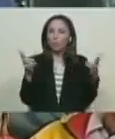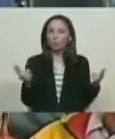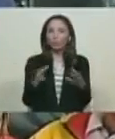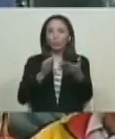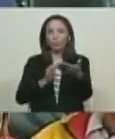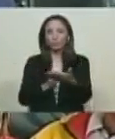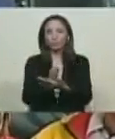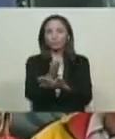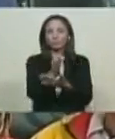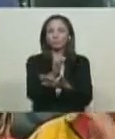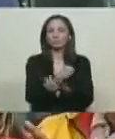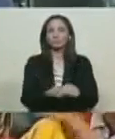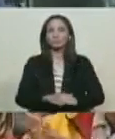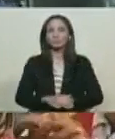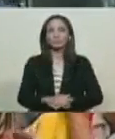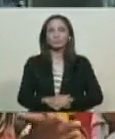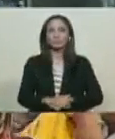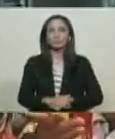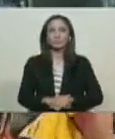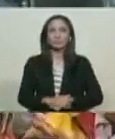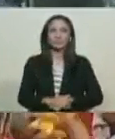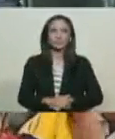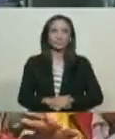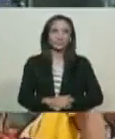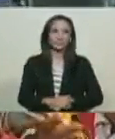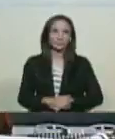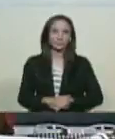Nicolás Maduro.